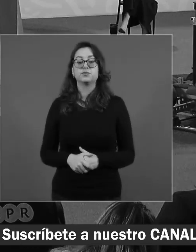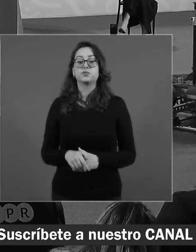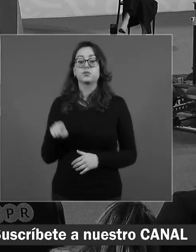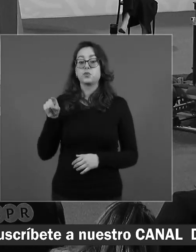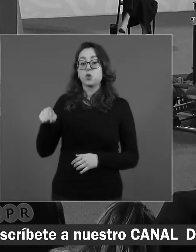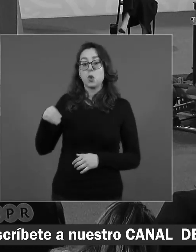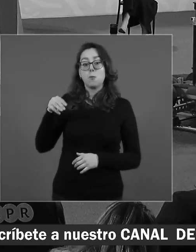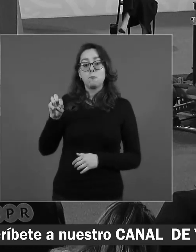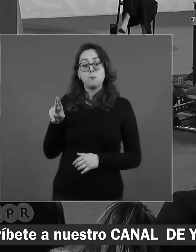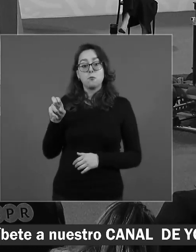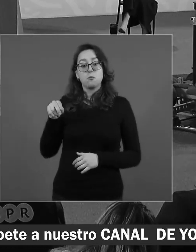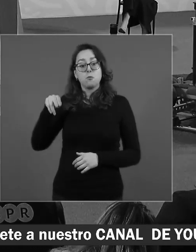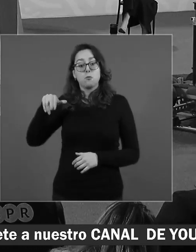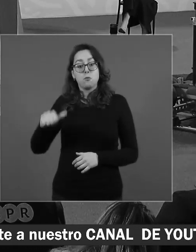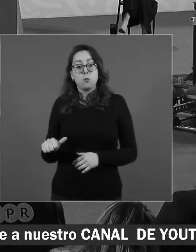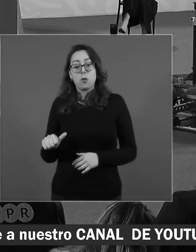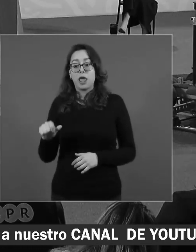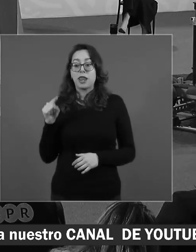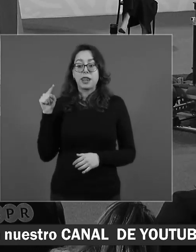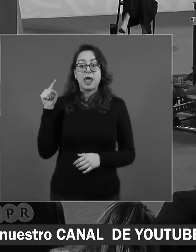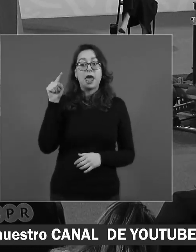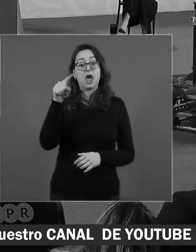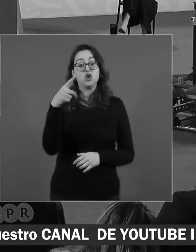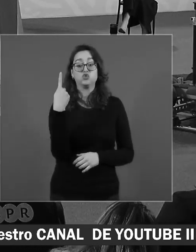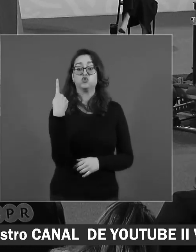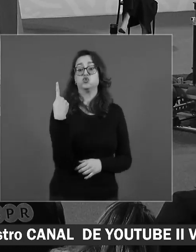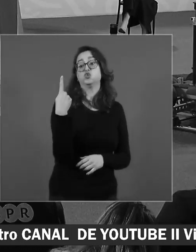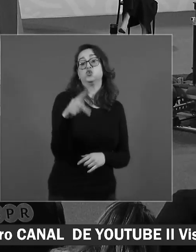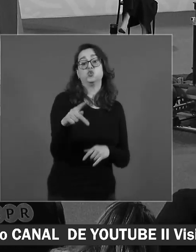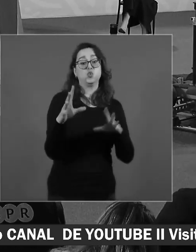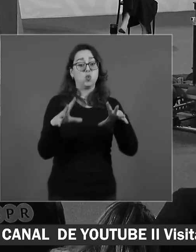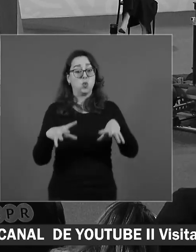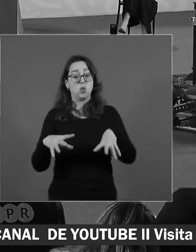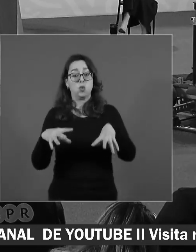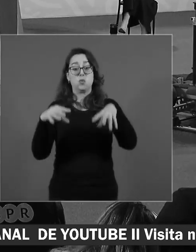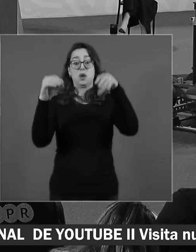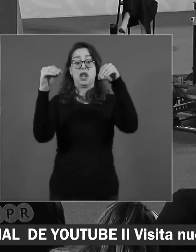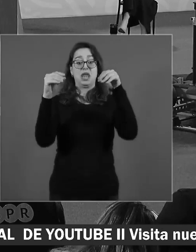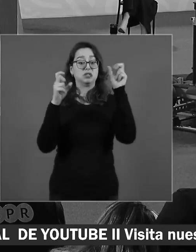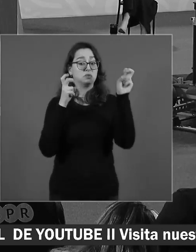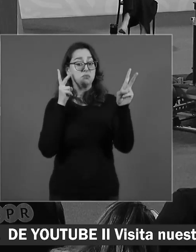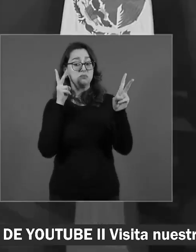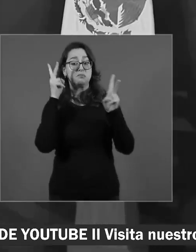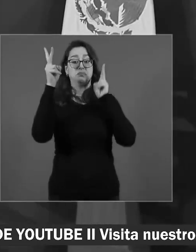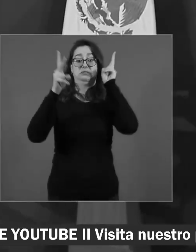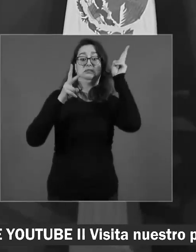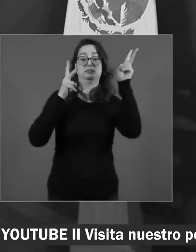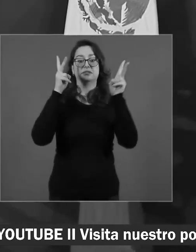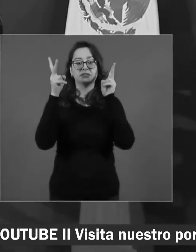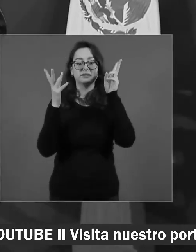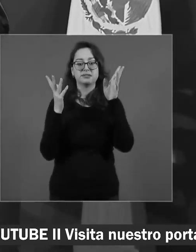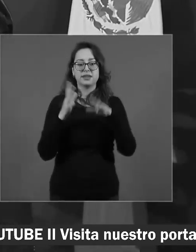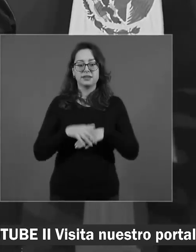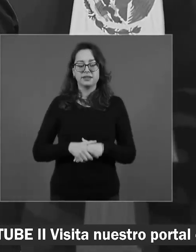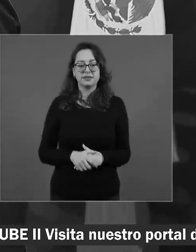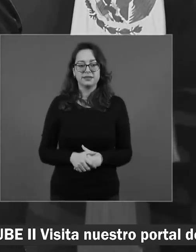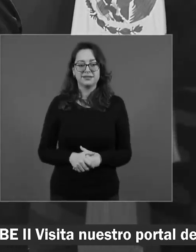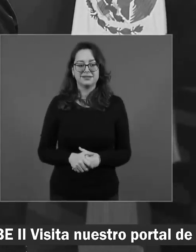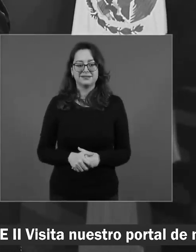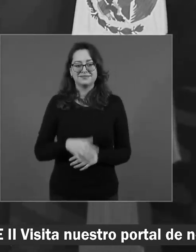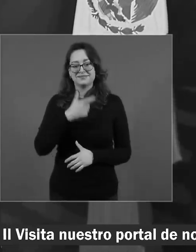Claudia Sheinbaum visita al presidente López Obrador en su palacio. Sigue prófugo. Ya.